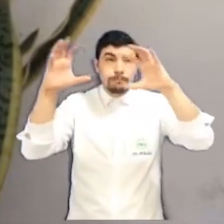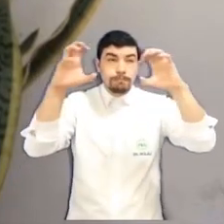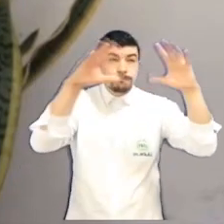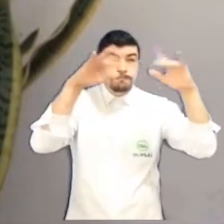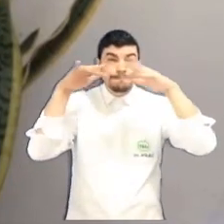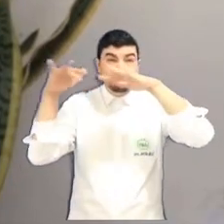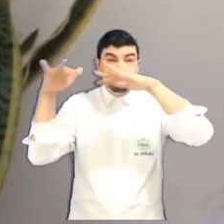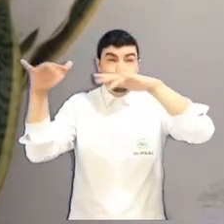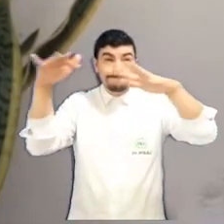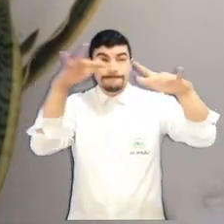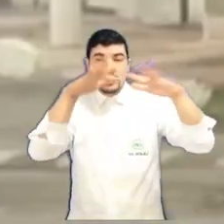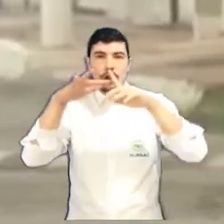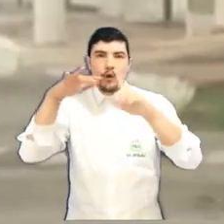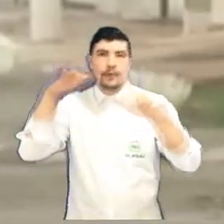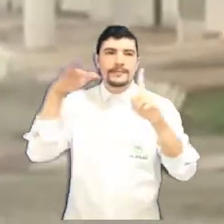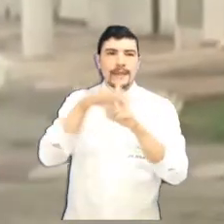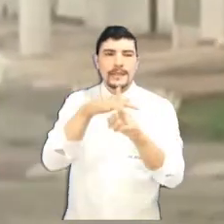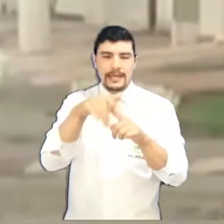enfermedades respiratorias.